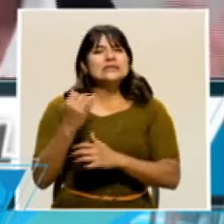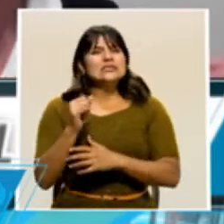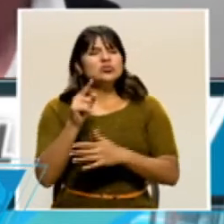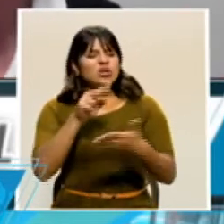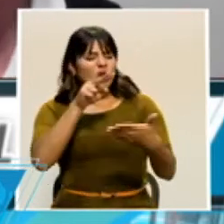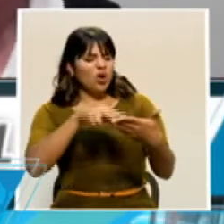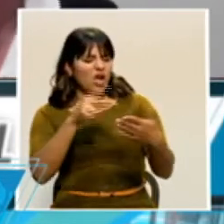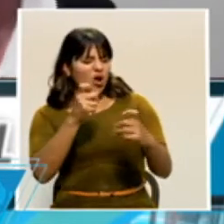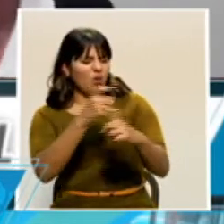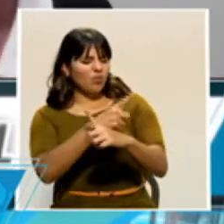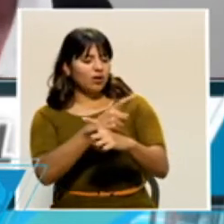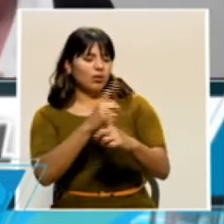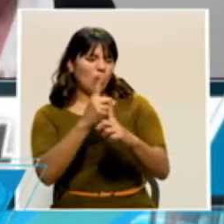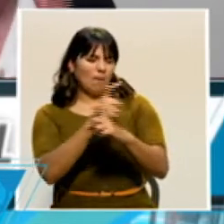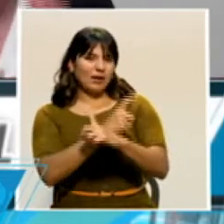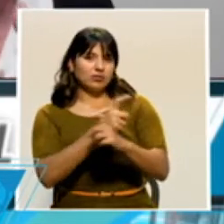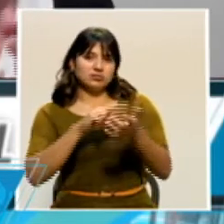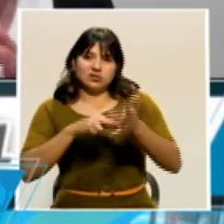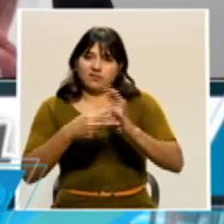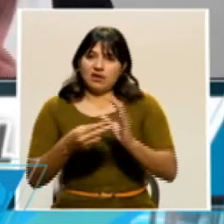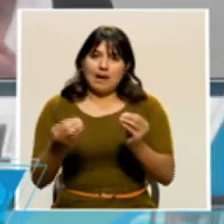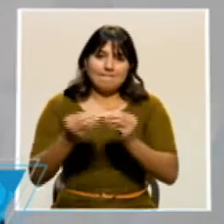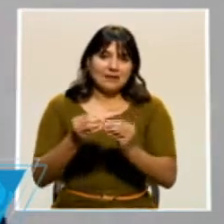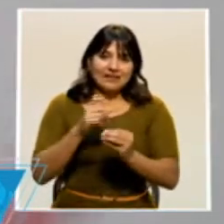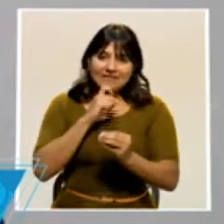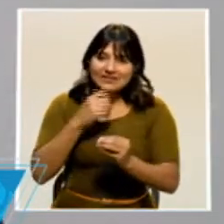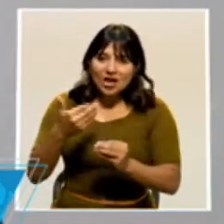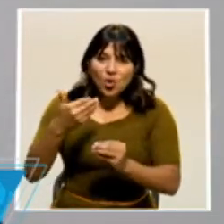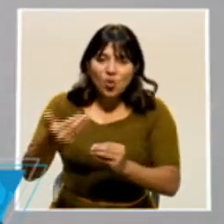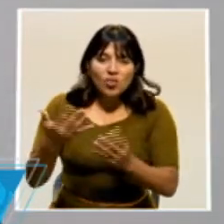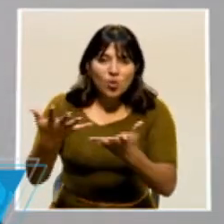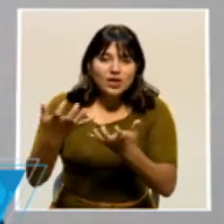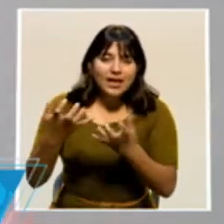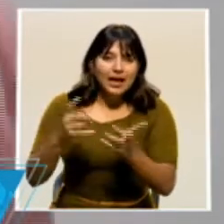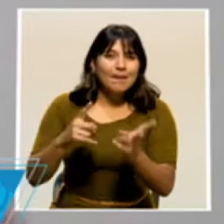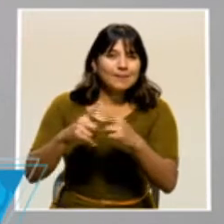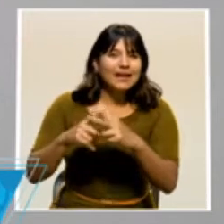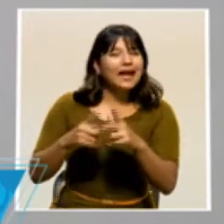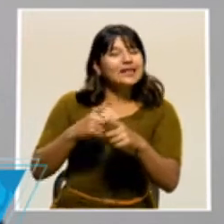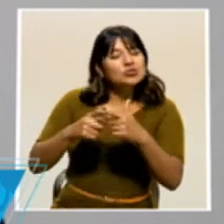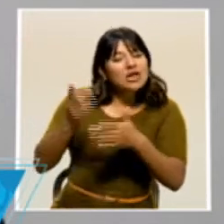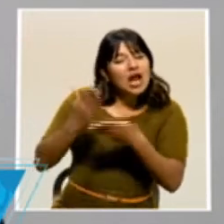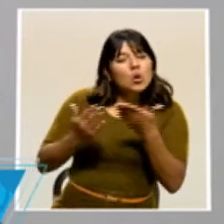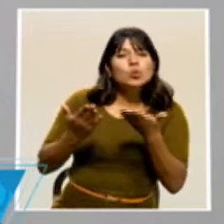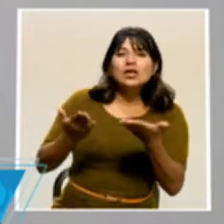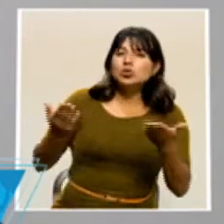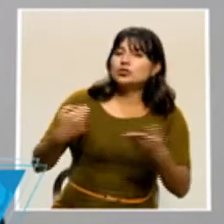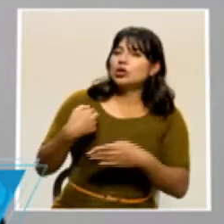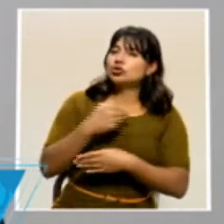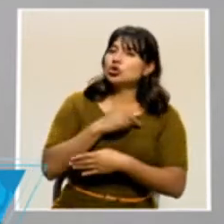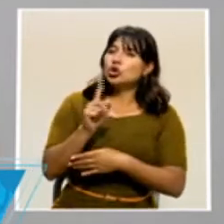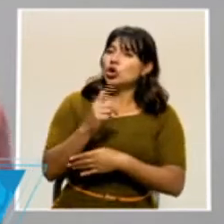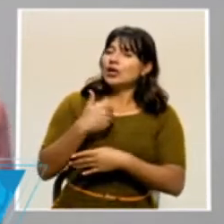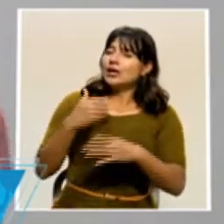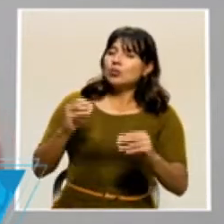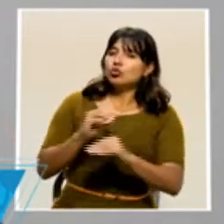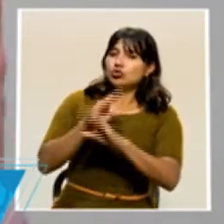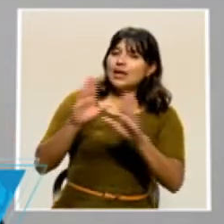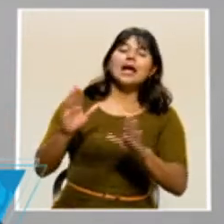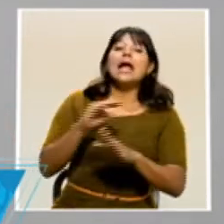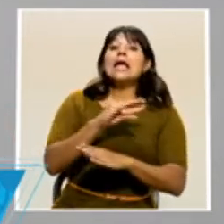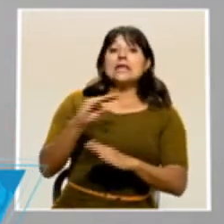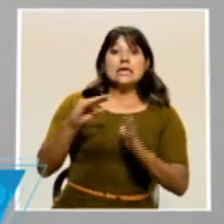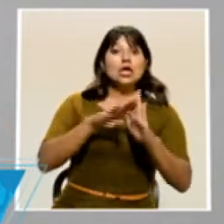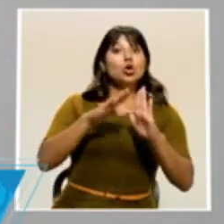más complejo va a ser implementarlo. Entonces, hay criterios que no están claros y la Contraloría hizo, digamos,